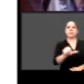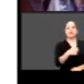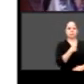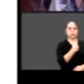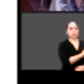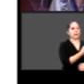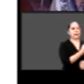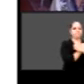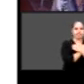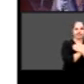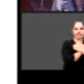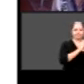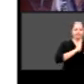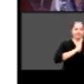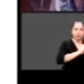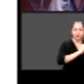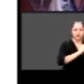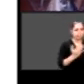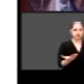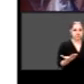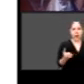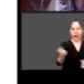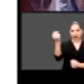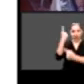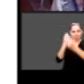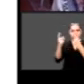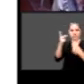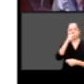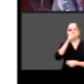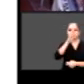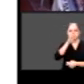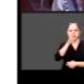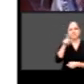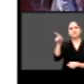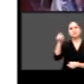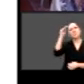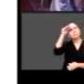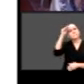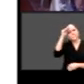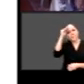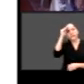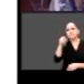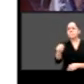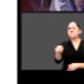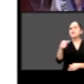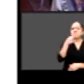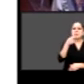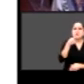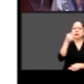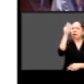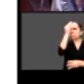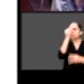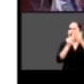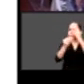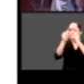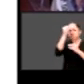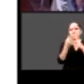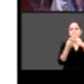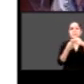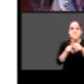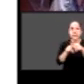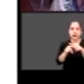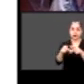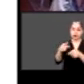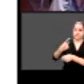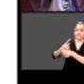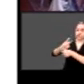encuestas que los padres contestan que los niños empiezan a educar cuando entran a la primaria, que me sobrecogen, porque la